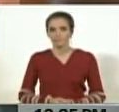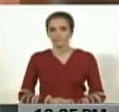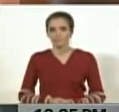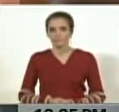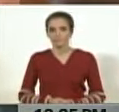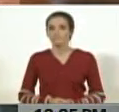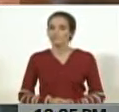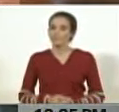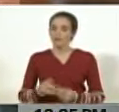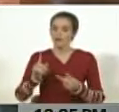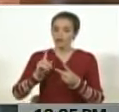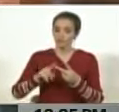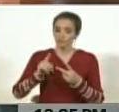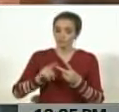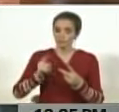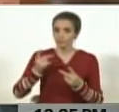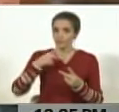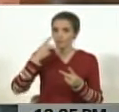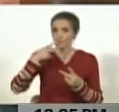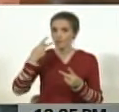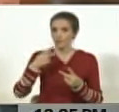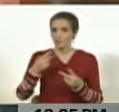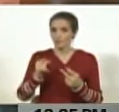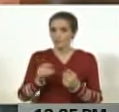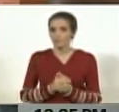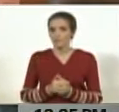En política,